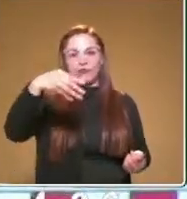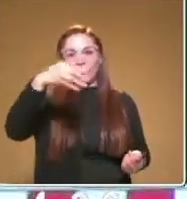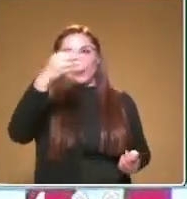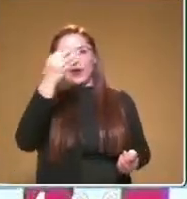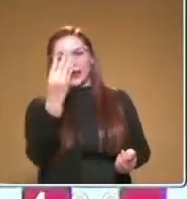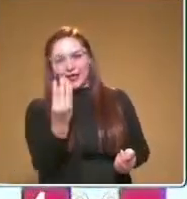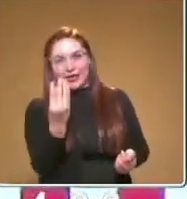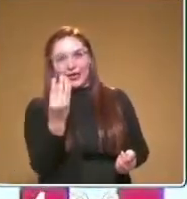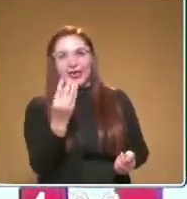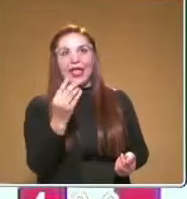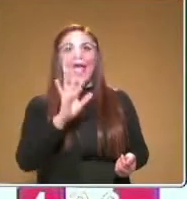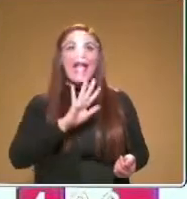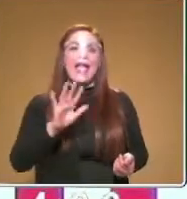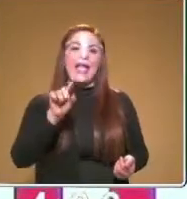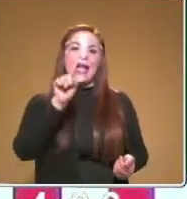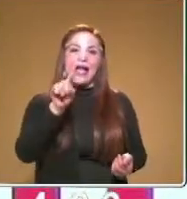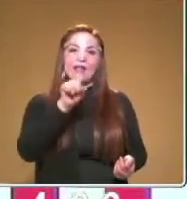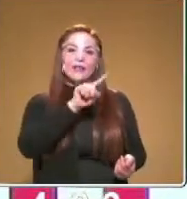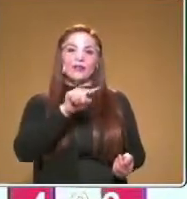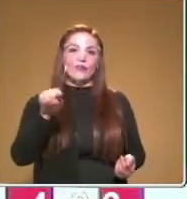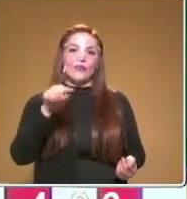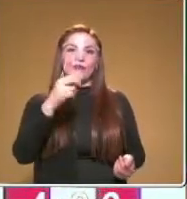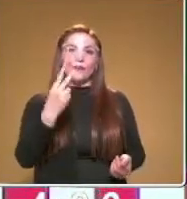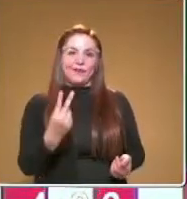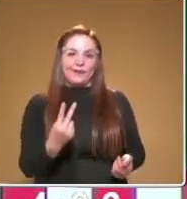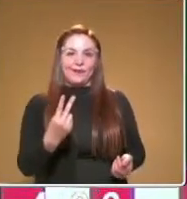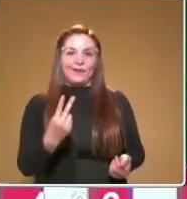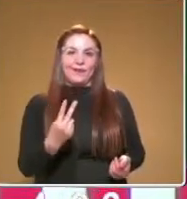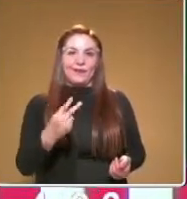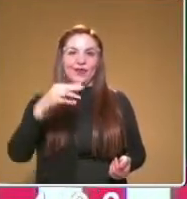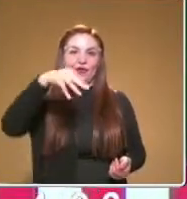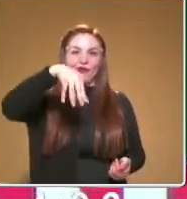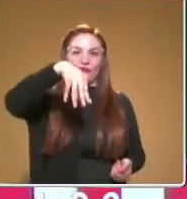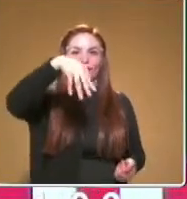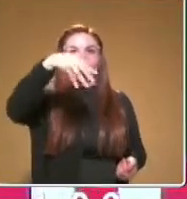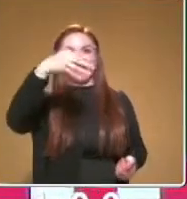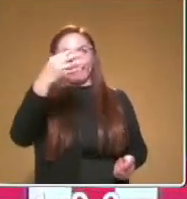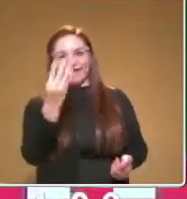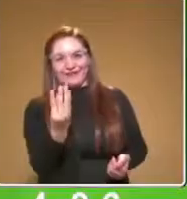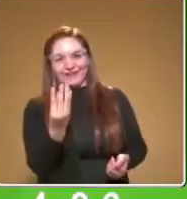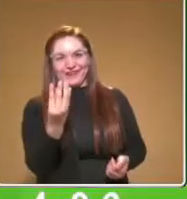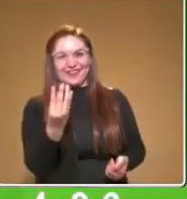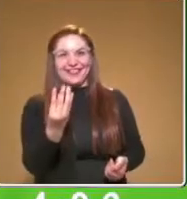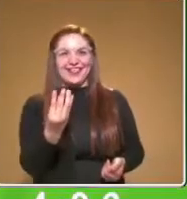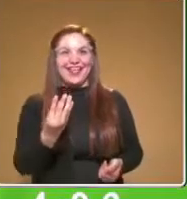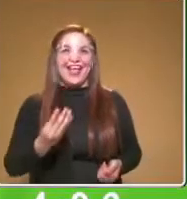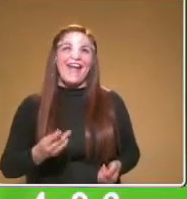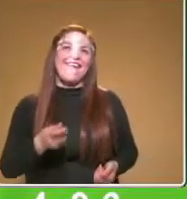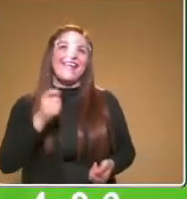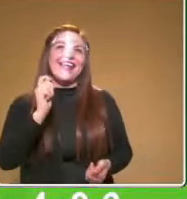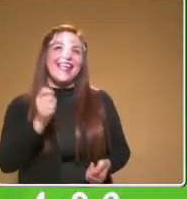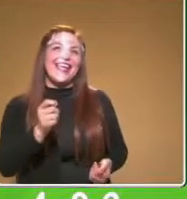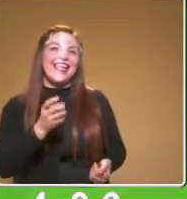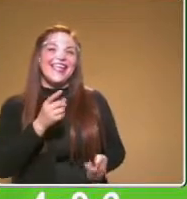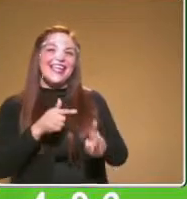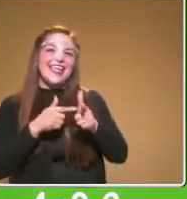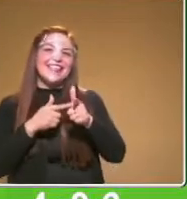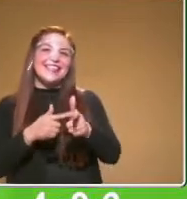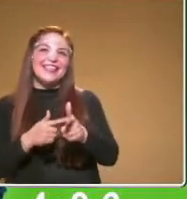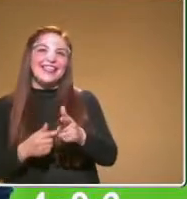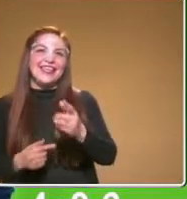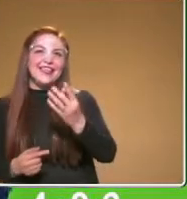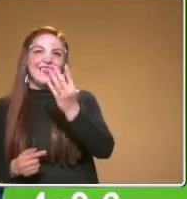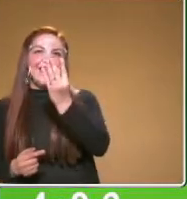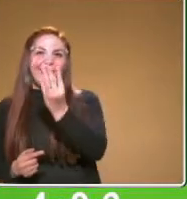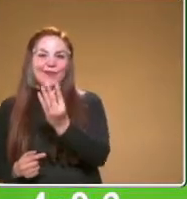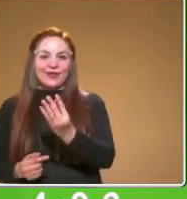mitad del giro o un medio, queda hacia abajo. Ok. De un medio. Como que ya sé que sigue, maestra. Exactamente, porque en este caso, maestra, ya